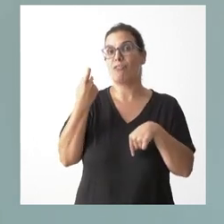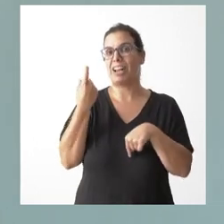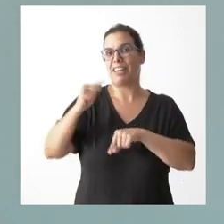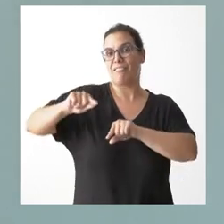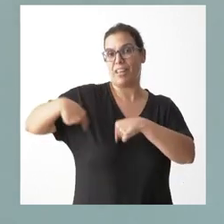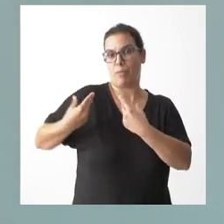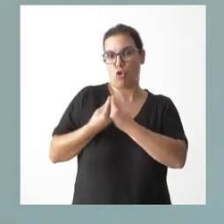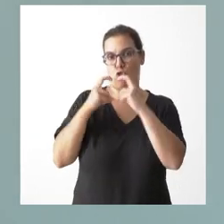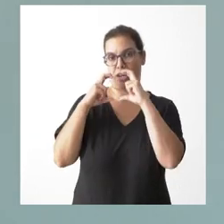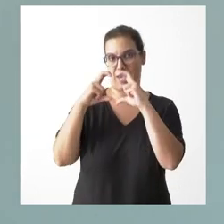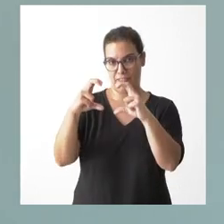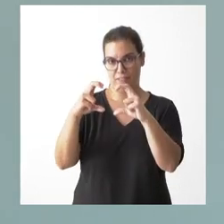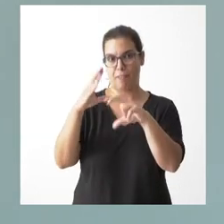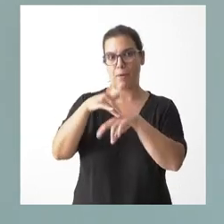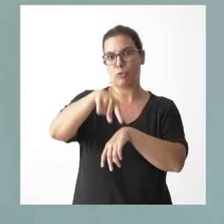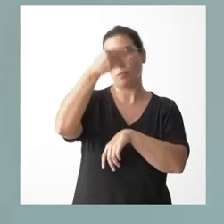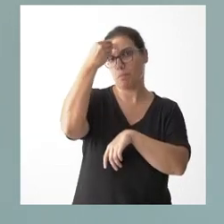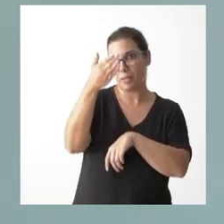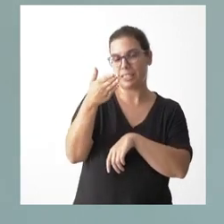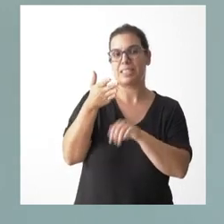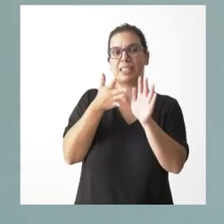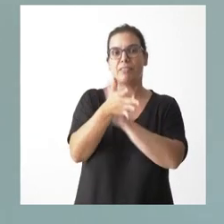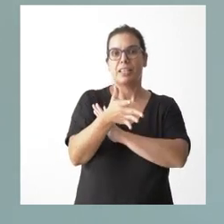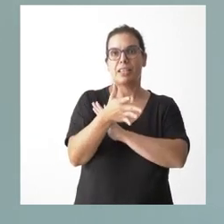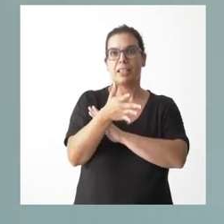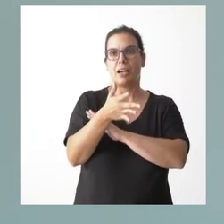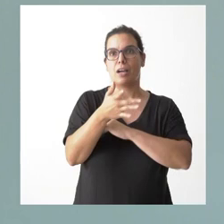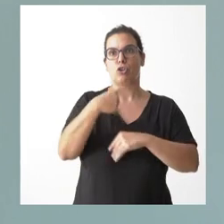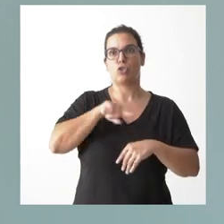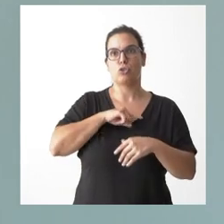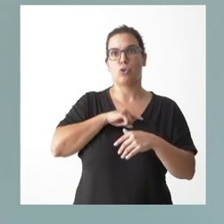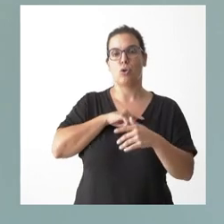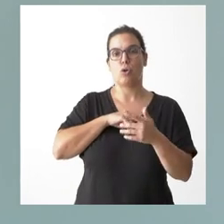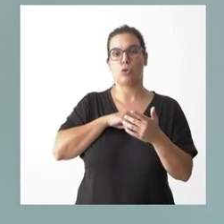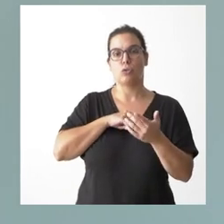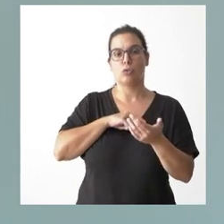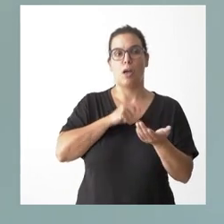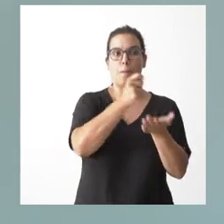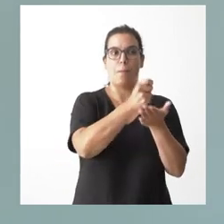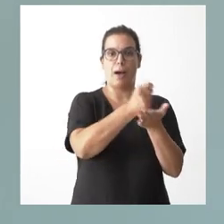tengan ustedes en cuenta que no es una cantidad que nosotros aportemos al